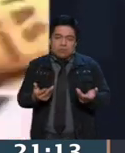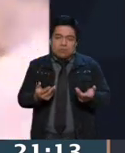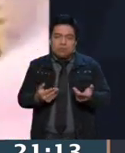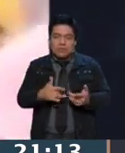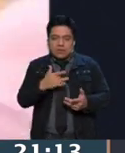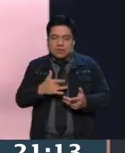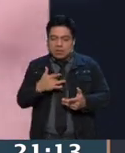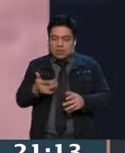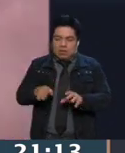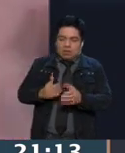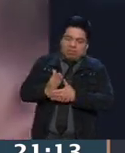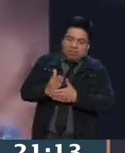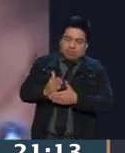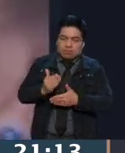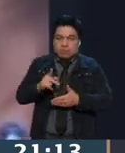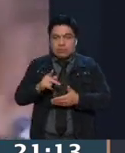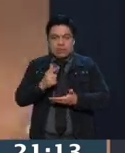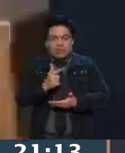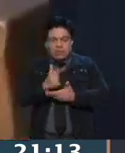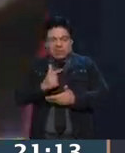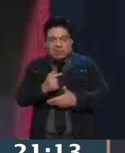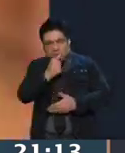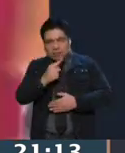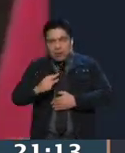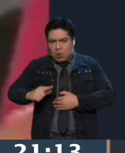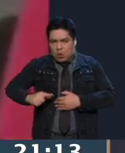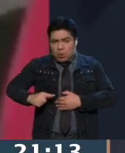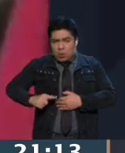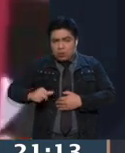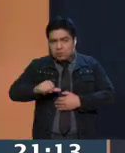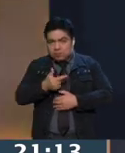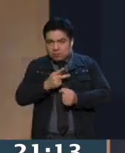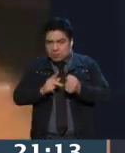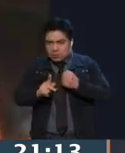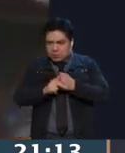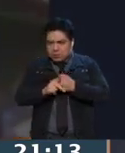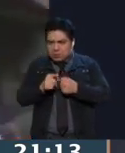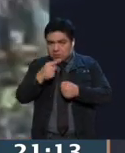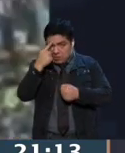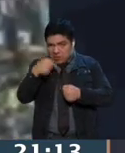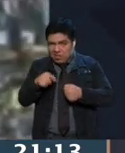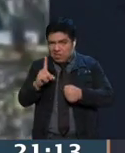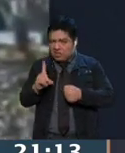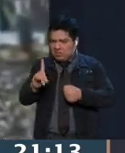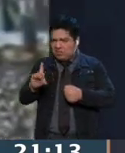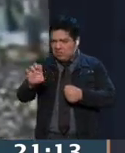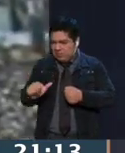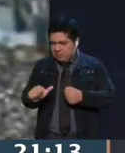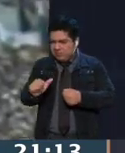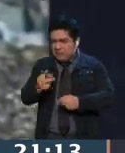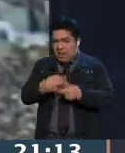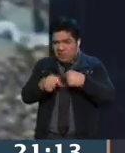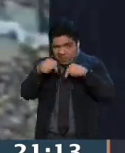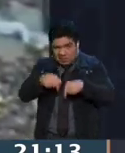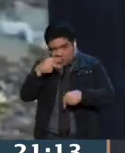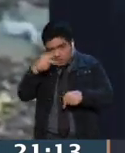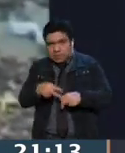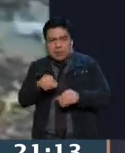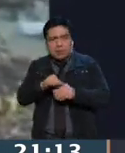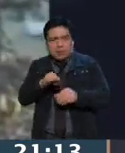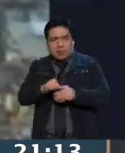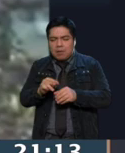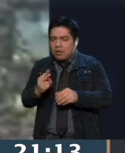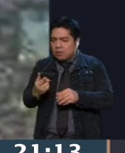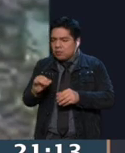Unidos. Y me parece muy grave que un gobierno extranjero esté interviniendo como lo está haciendo la DEA en la elección de junio de este